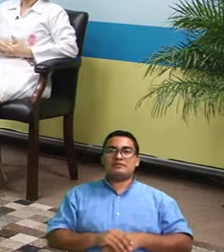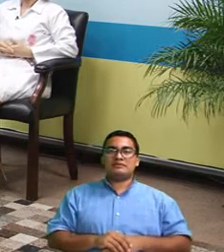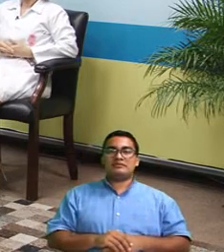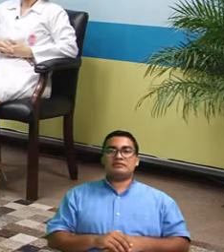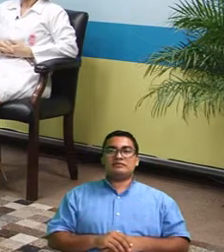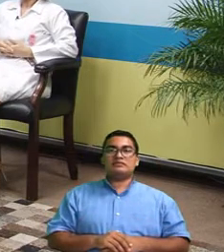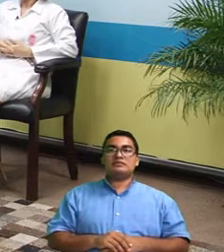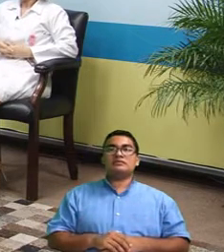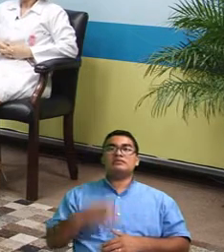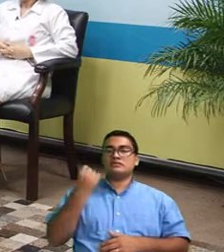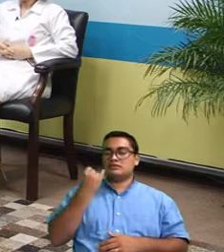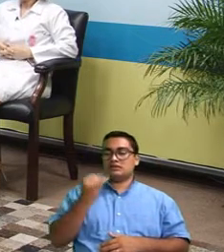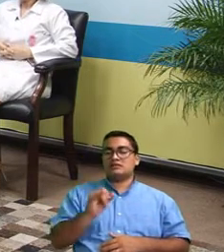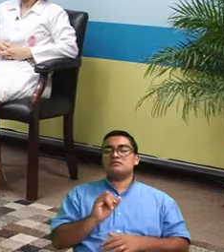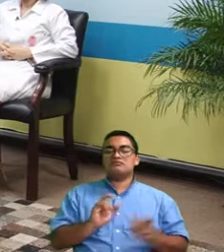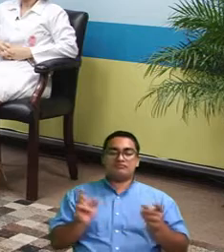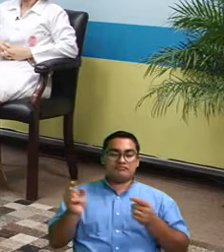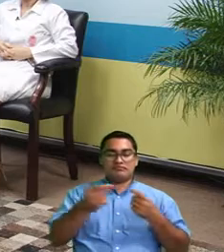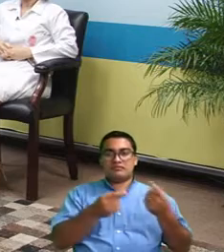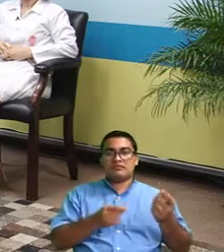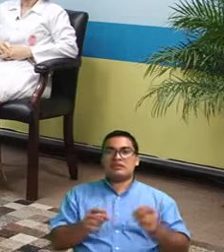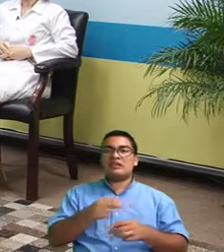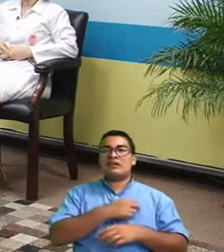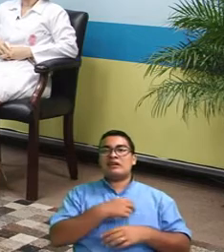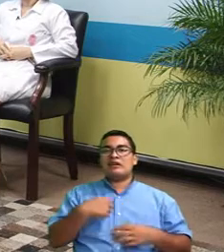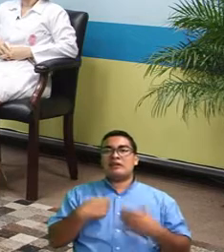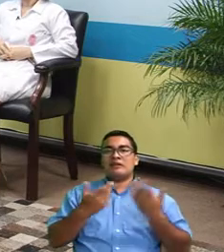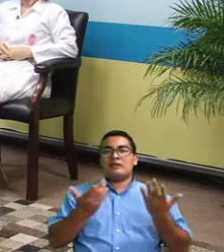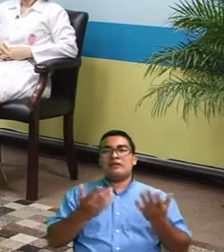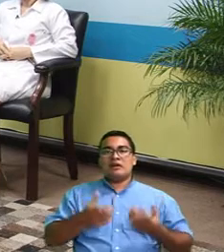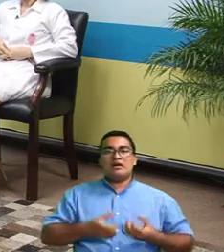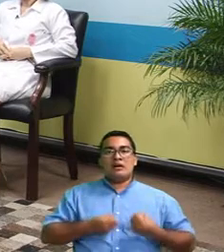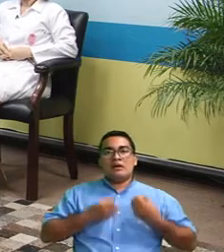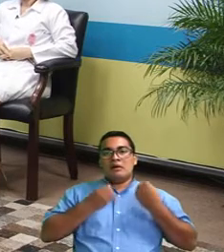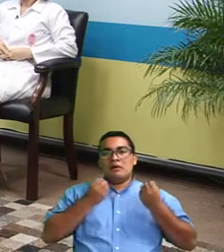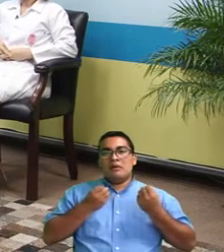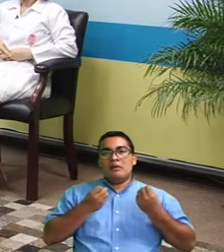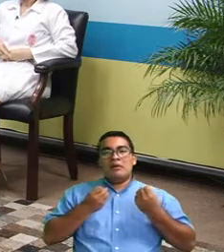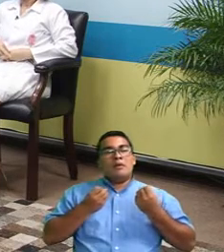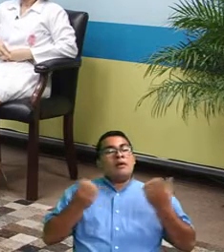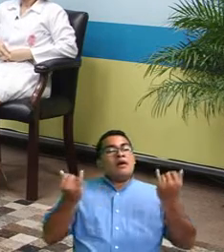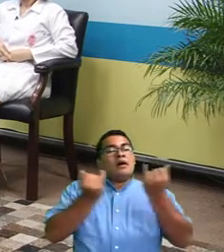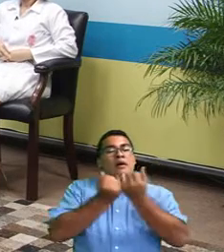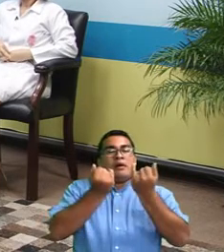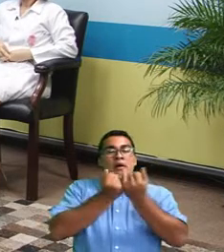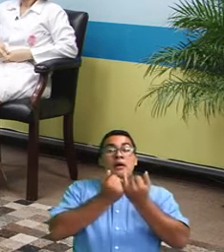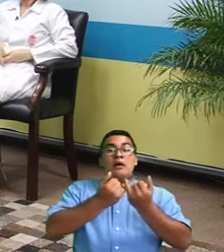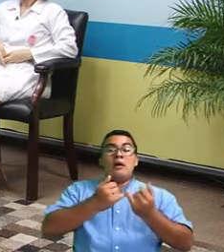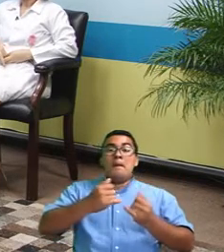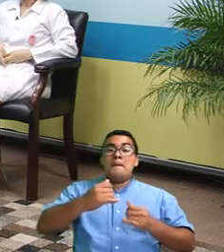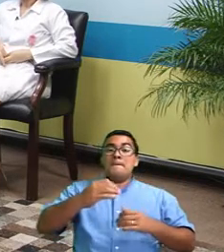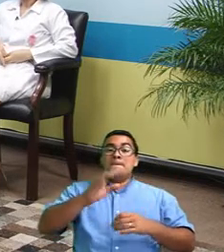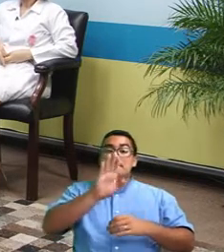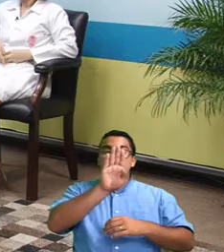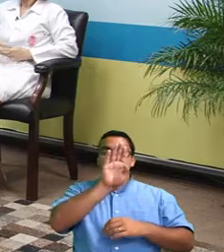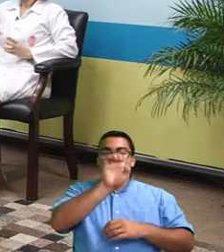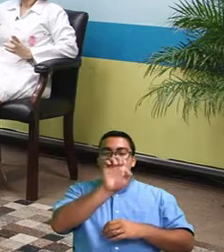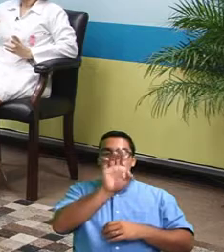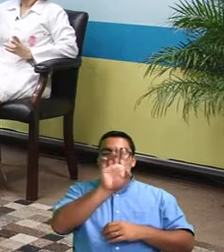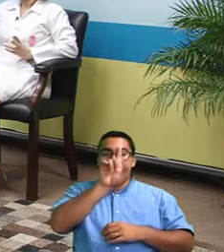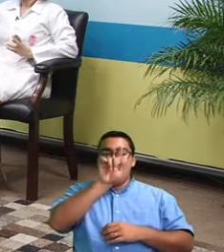estamos elaborando varias estrategias, ¿verdad?, como hospital y como servicio. El Hospital Berta Calderón cuenta con